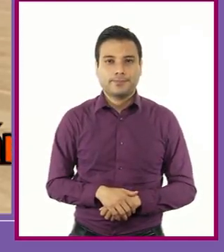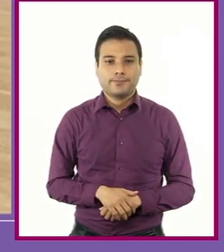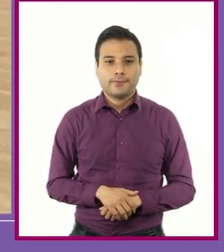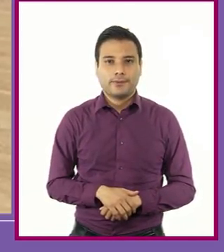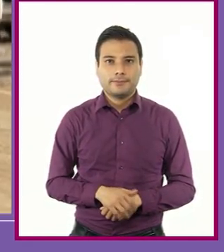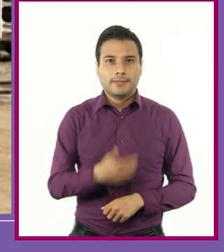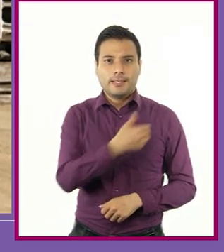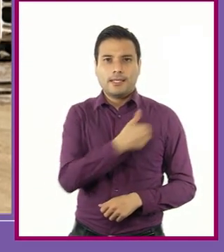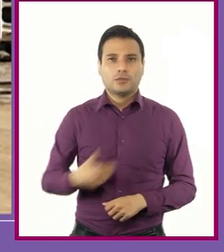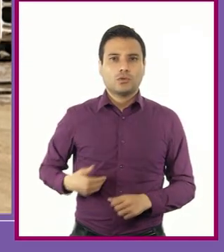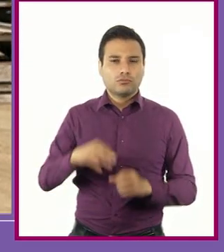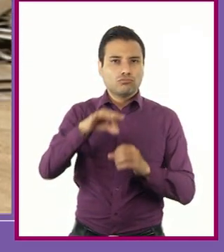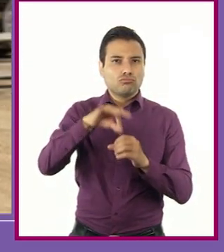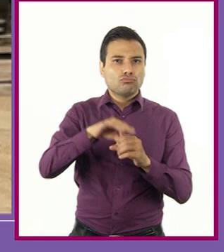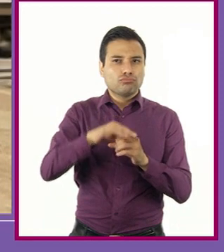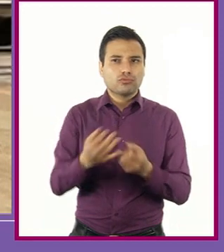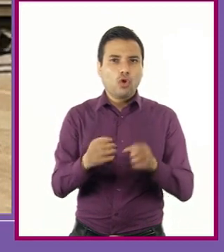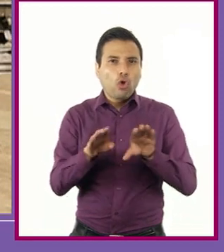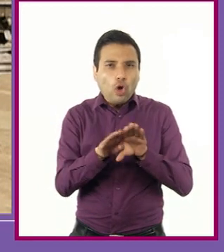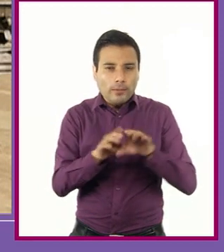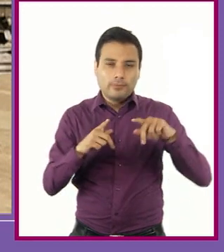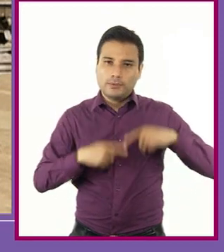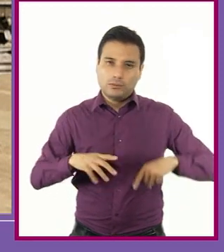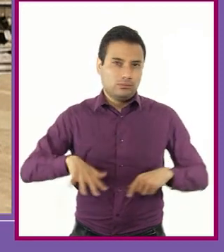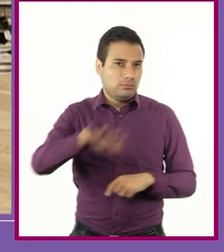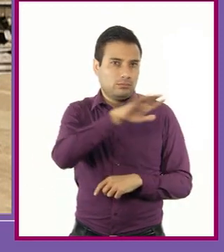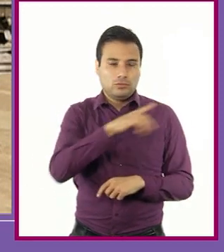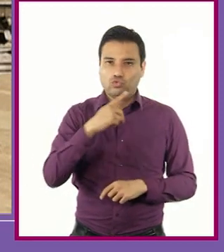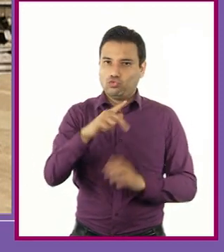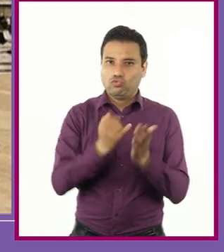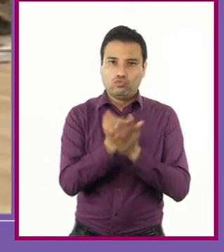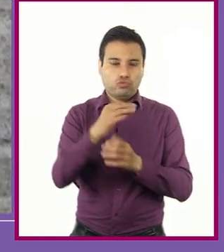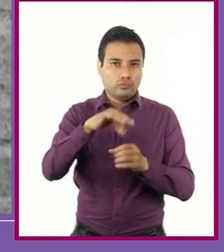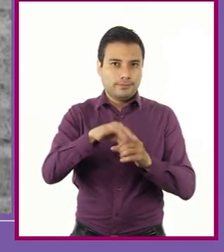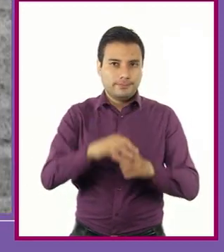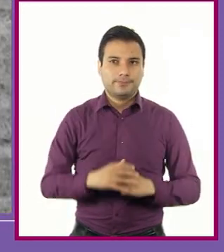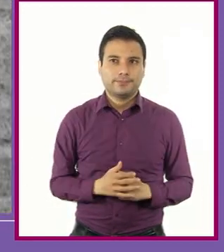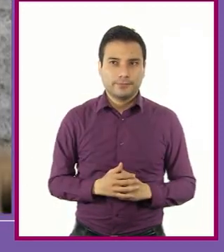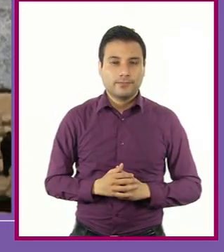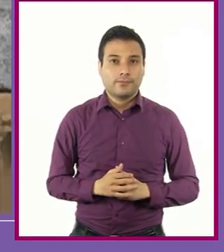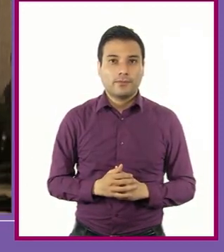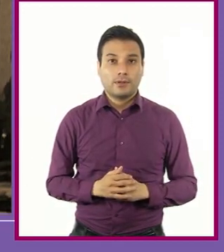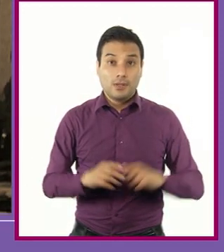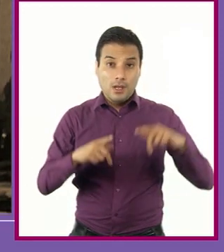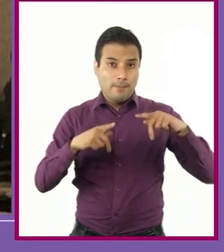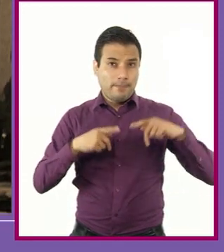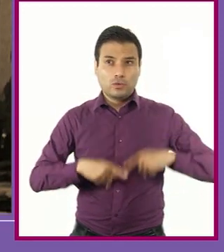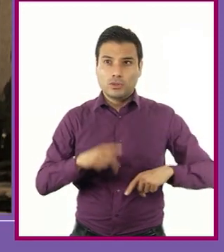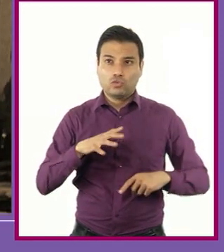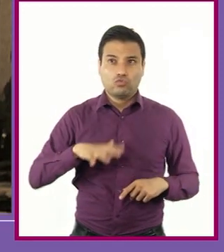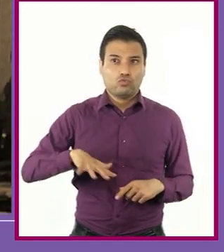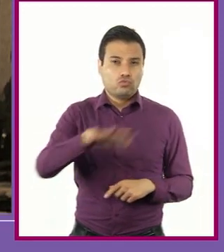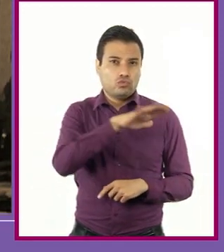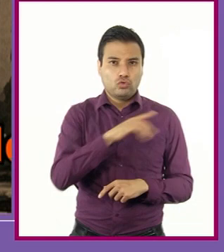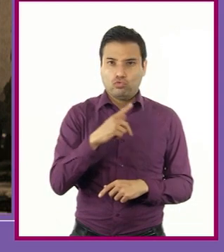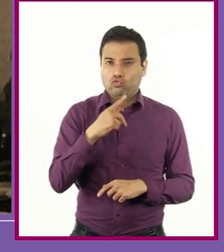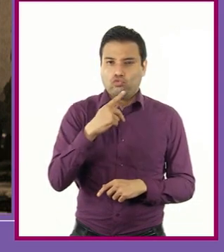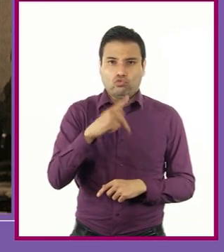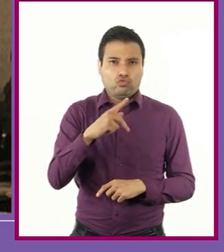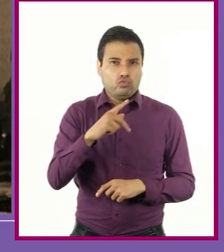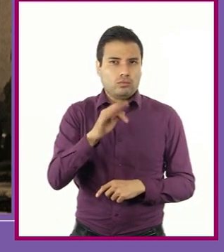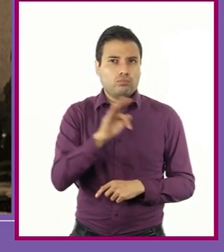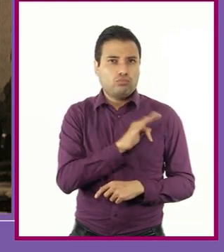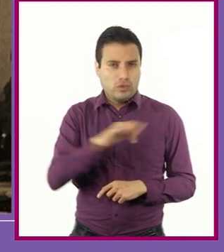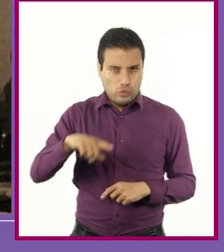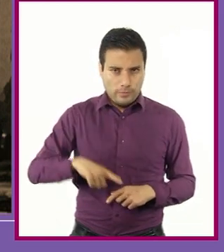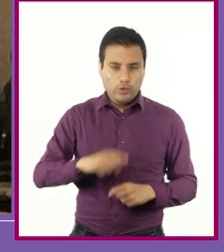del presidente es directamente por el pueblo. C. Y porque es voluntad del pueblo mexicano constituirse en una república